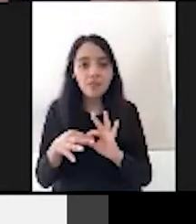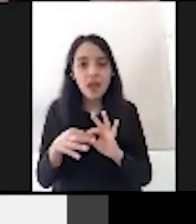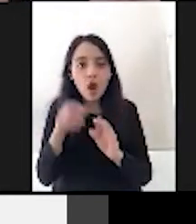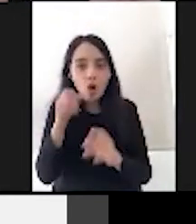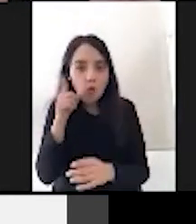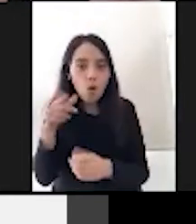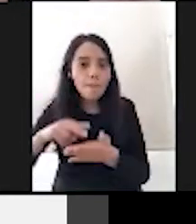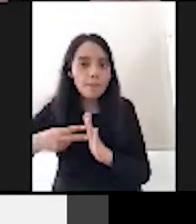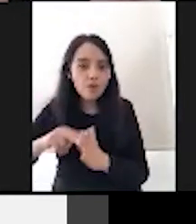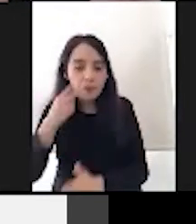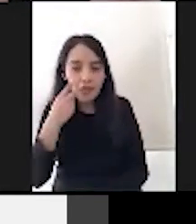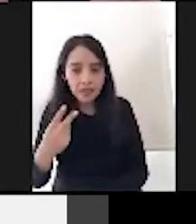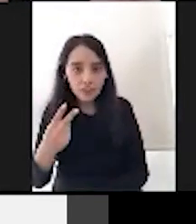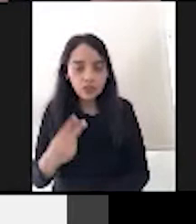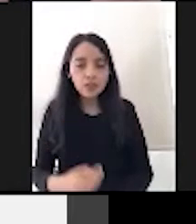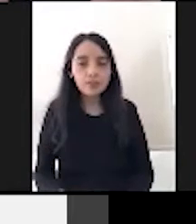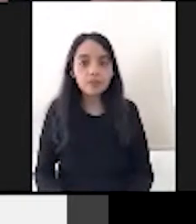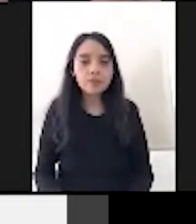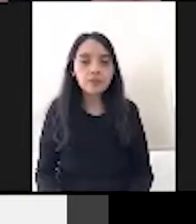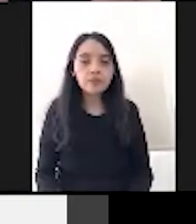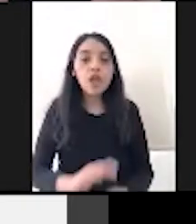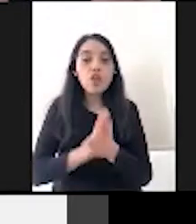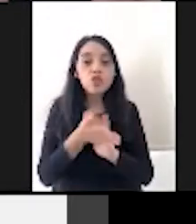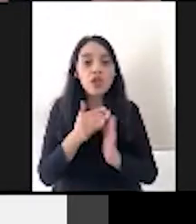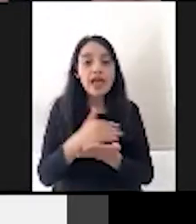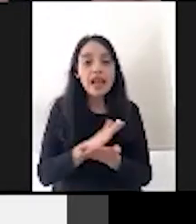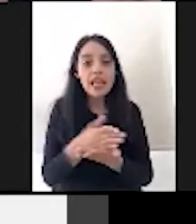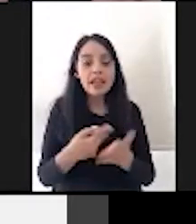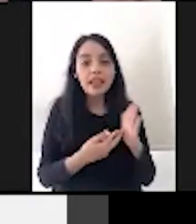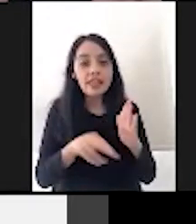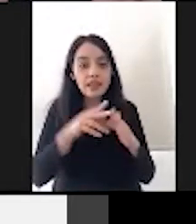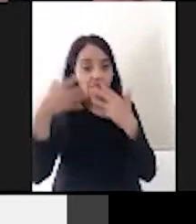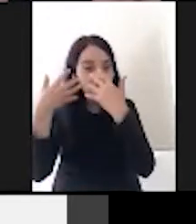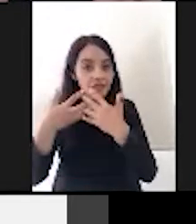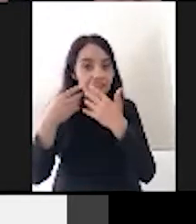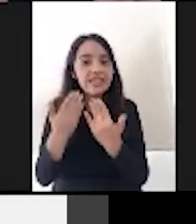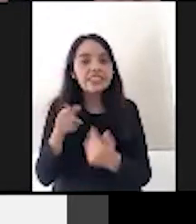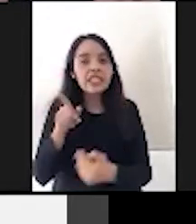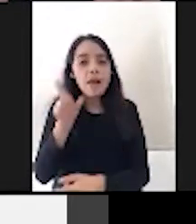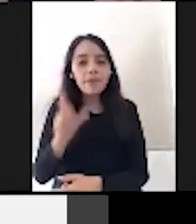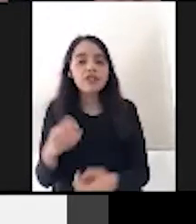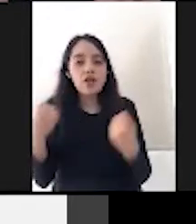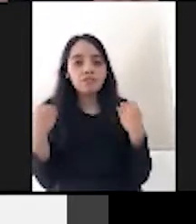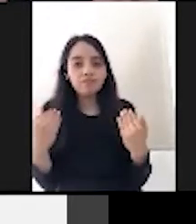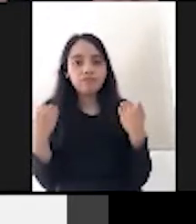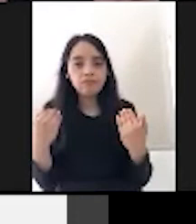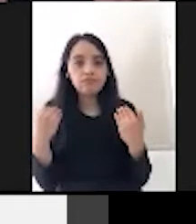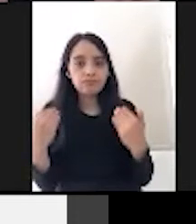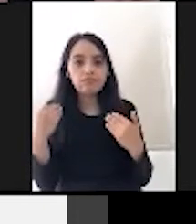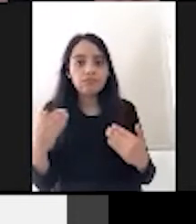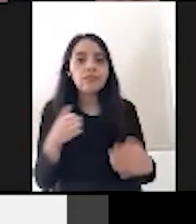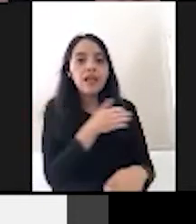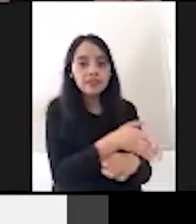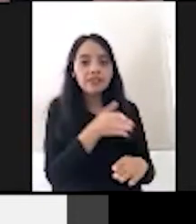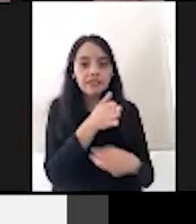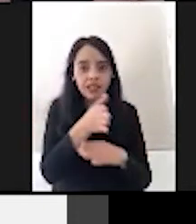¿ya? Todas las estrategias de neurorehabilitación visual requieren que la persona se entrene en sesiones sucesivas realizando algún tipo de tarea visual,